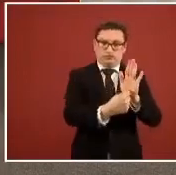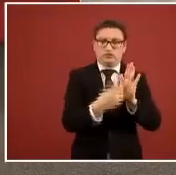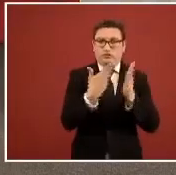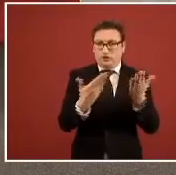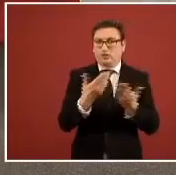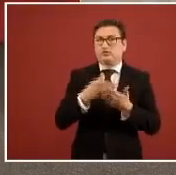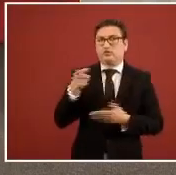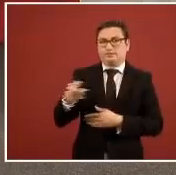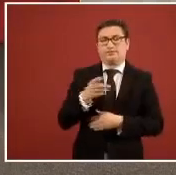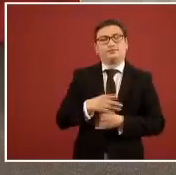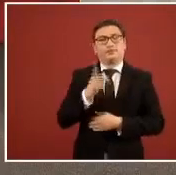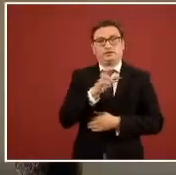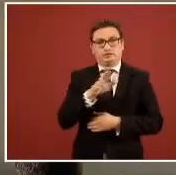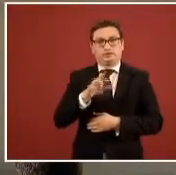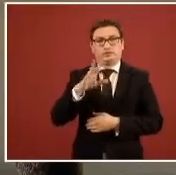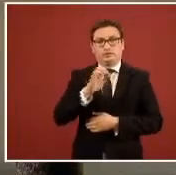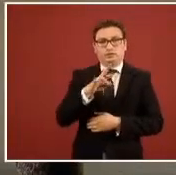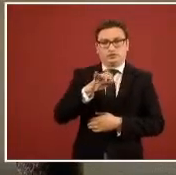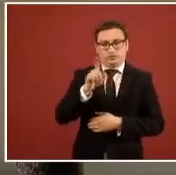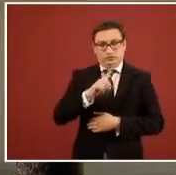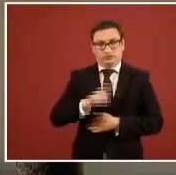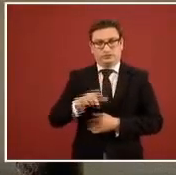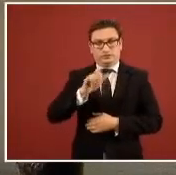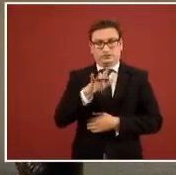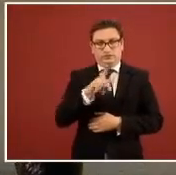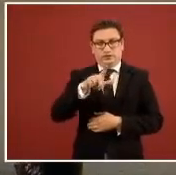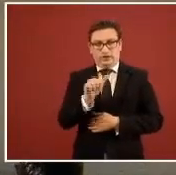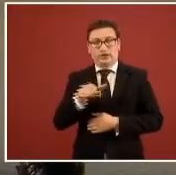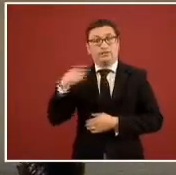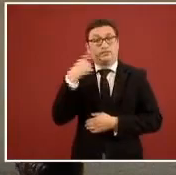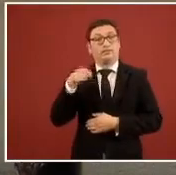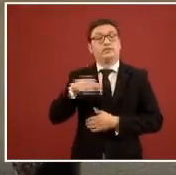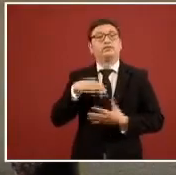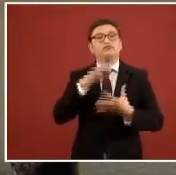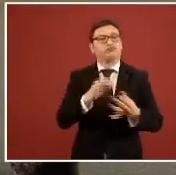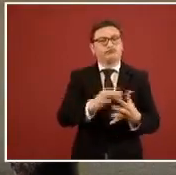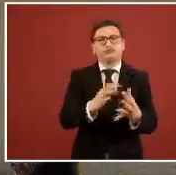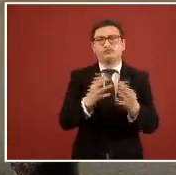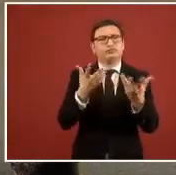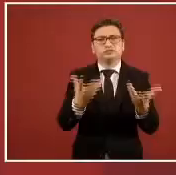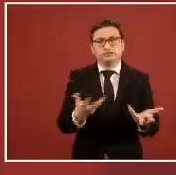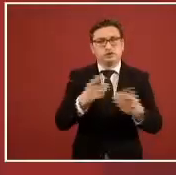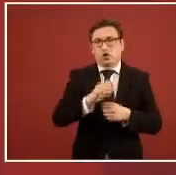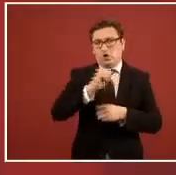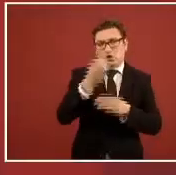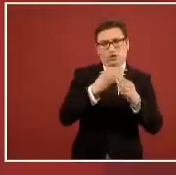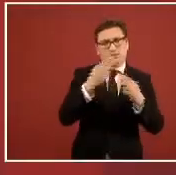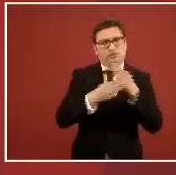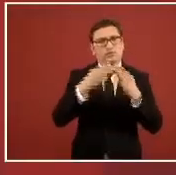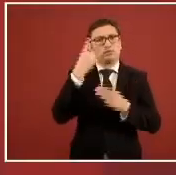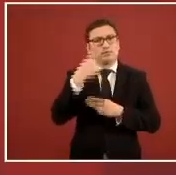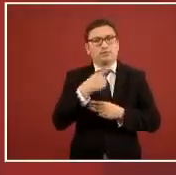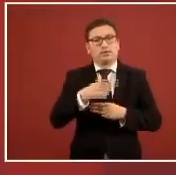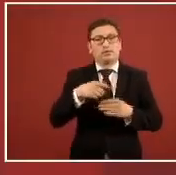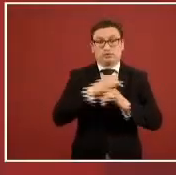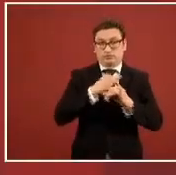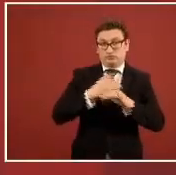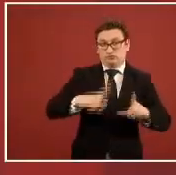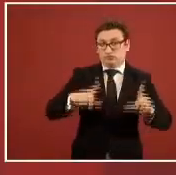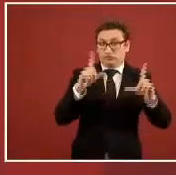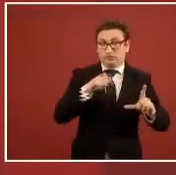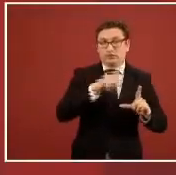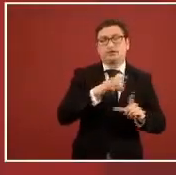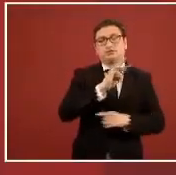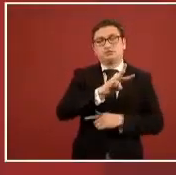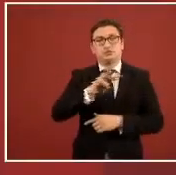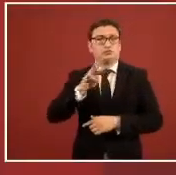doctor Cortés Alcalá para que nos dé una panorámica de qué otros materiales existen en el micrositio